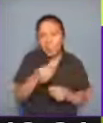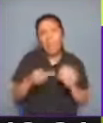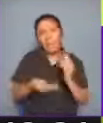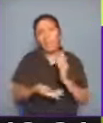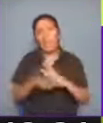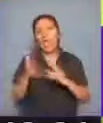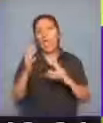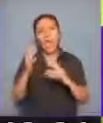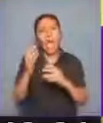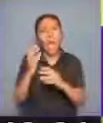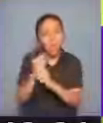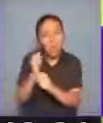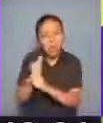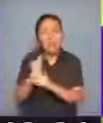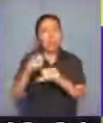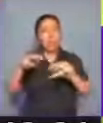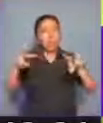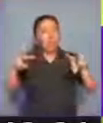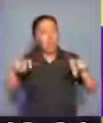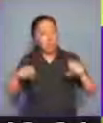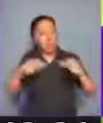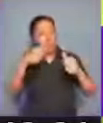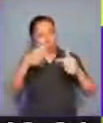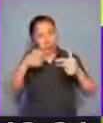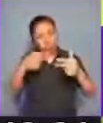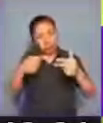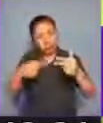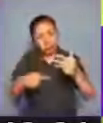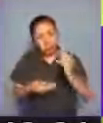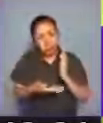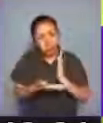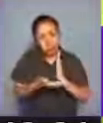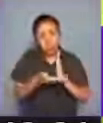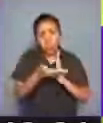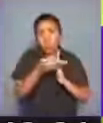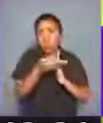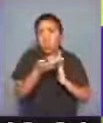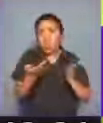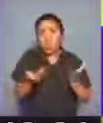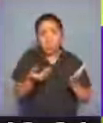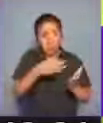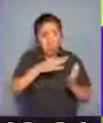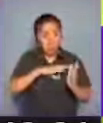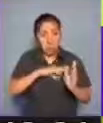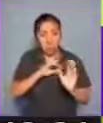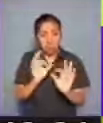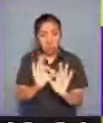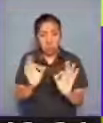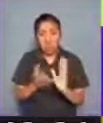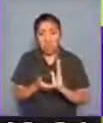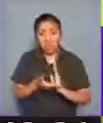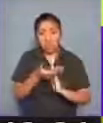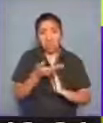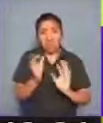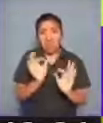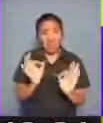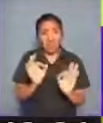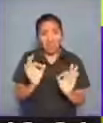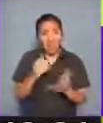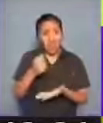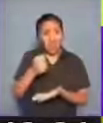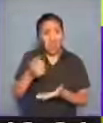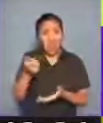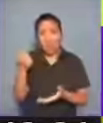transporte Sube los alquileres y realmente los bolsillos no no están subiendo Los sueldos ni ni los beneficios sociales ni